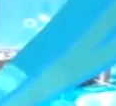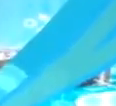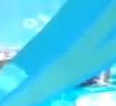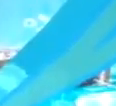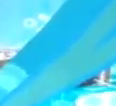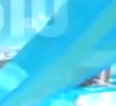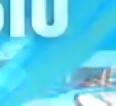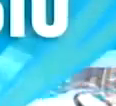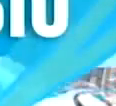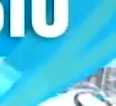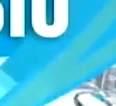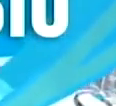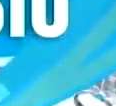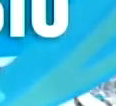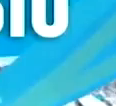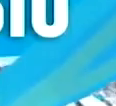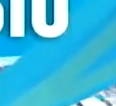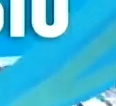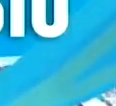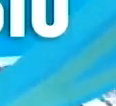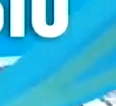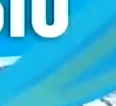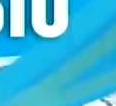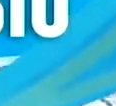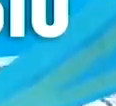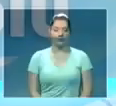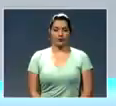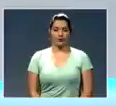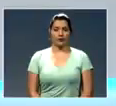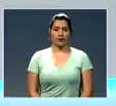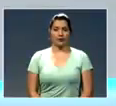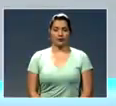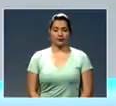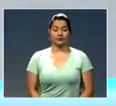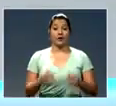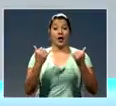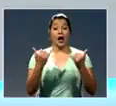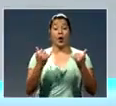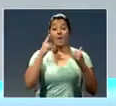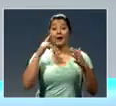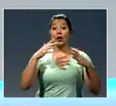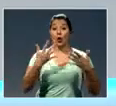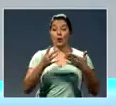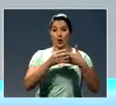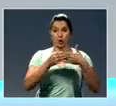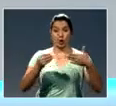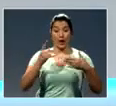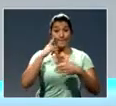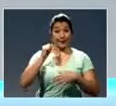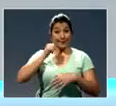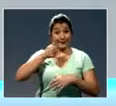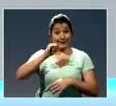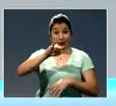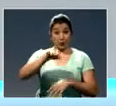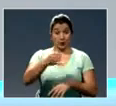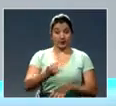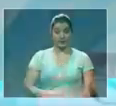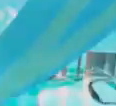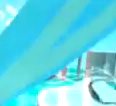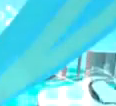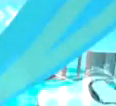Banco de Costa Rica te trae el tipo de cambio. Vamos de inmediato a ver el valor del dólar para mañana jueves.